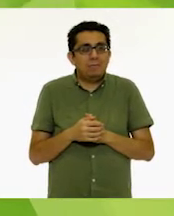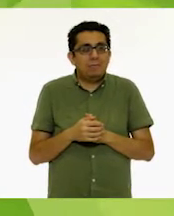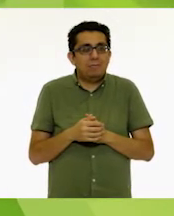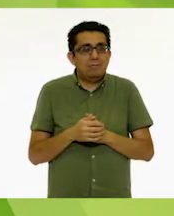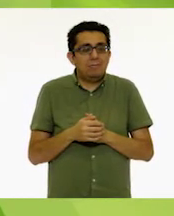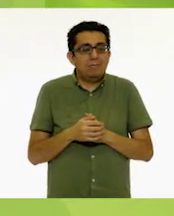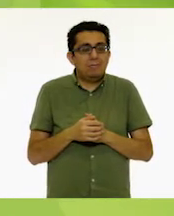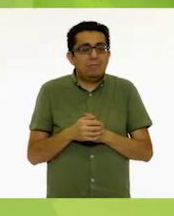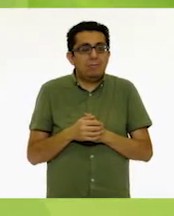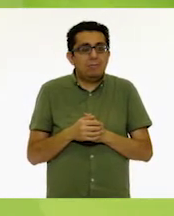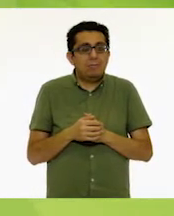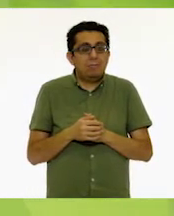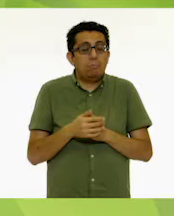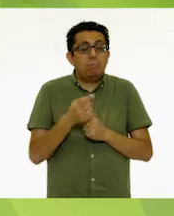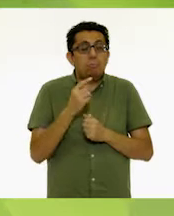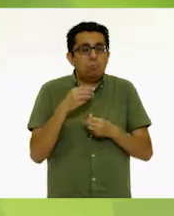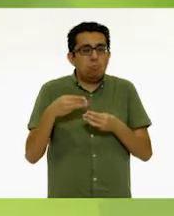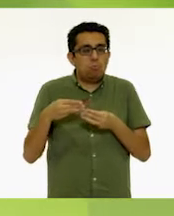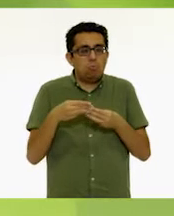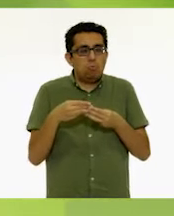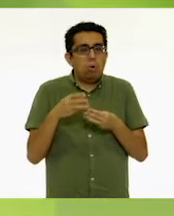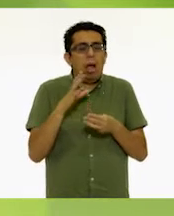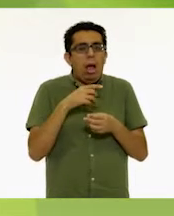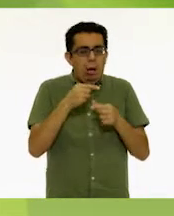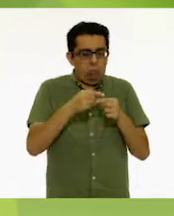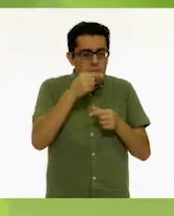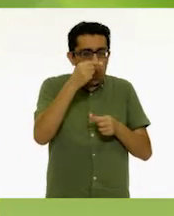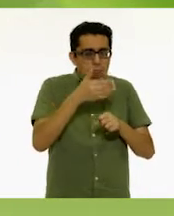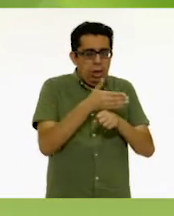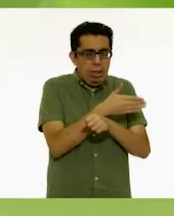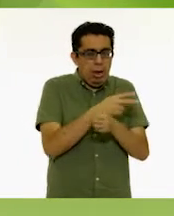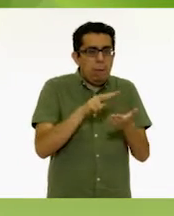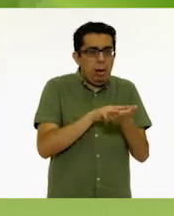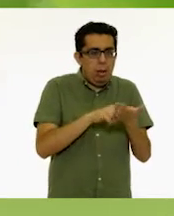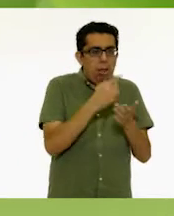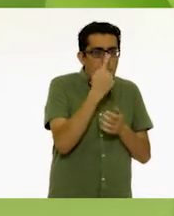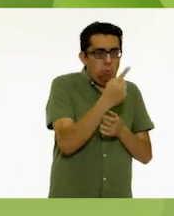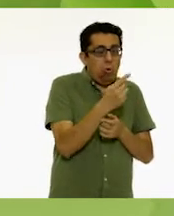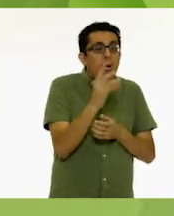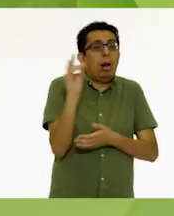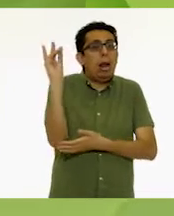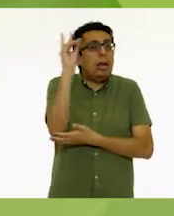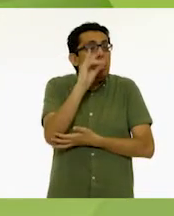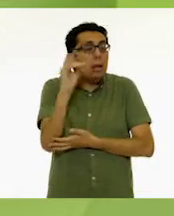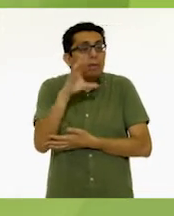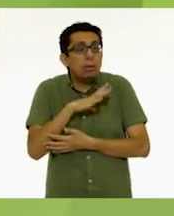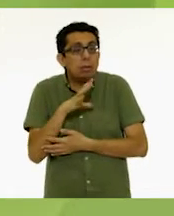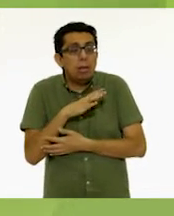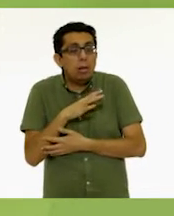La muñeca tiene un boque verde. ¿Y la jirafa tiene?